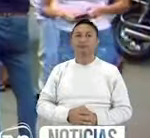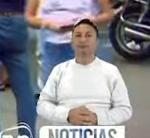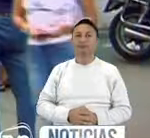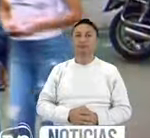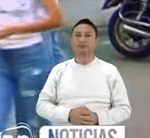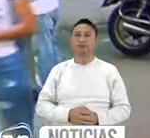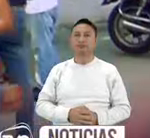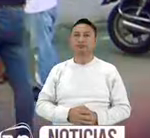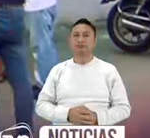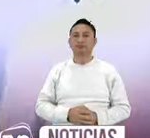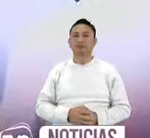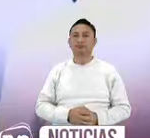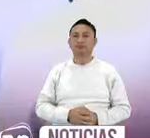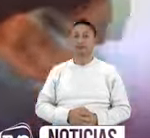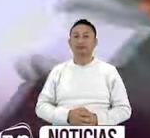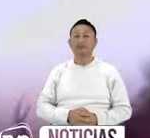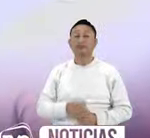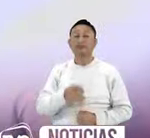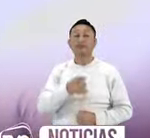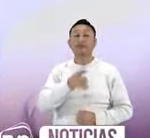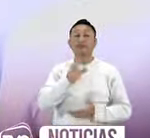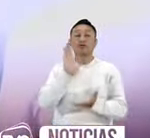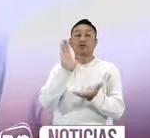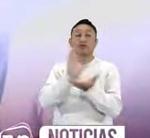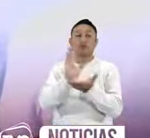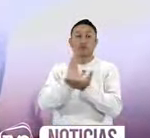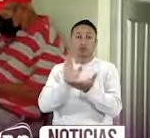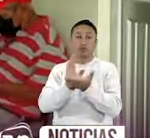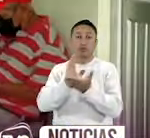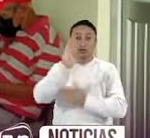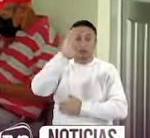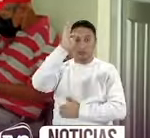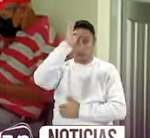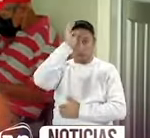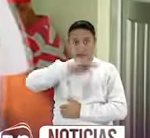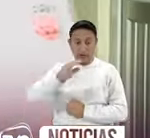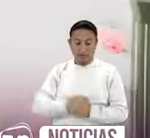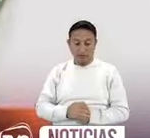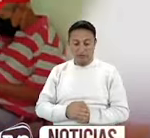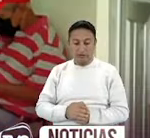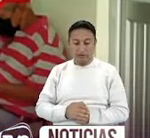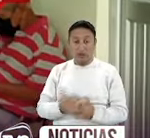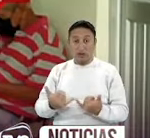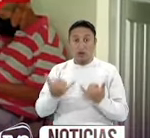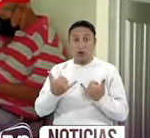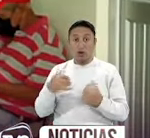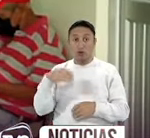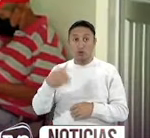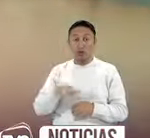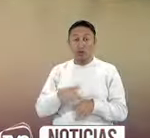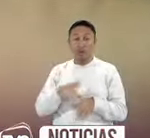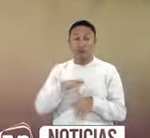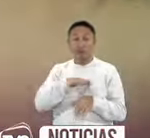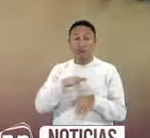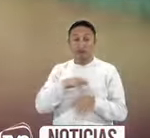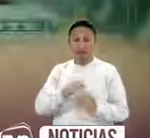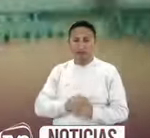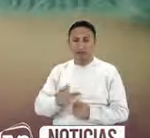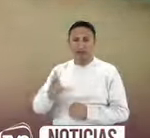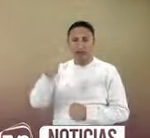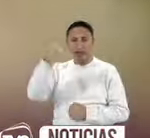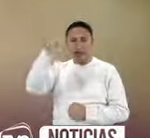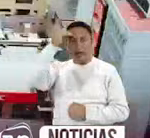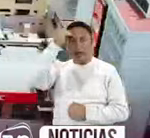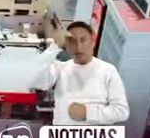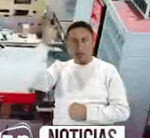atención médica en el Instituto Ecuatoriano de Seguridad Social podría estar en riesgo debido a la enorme deuda que mantiene esta